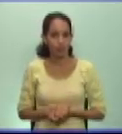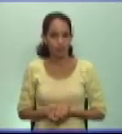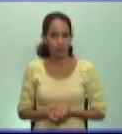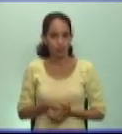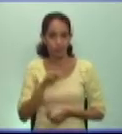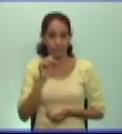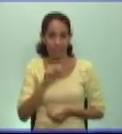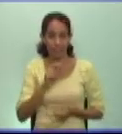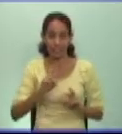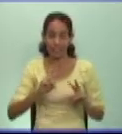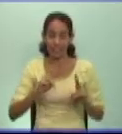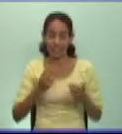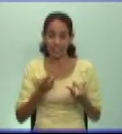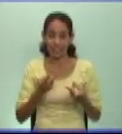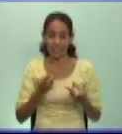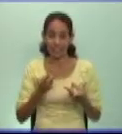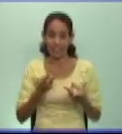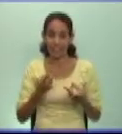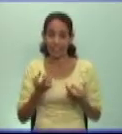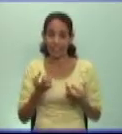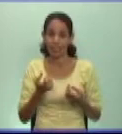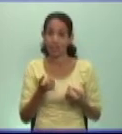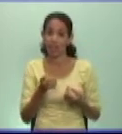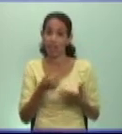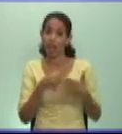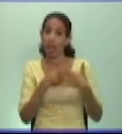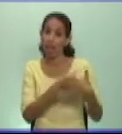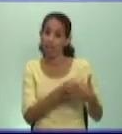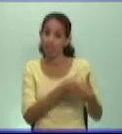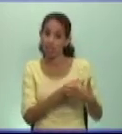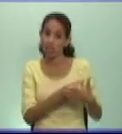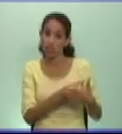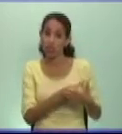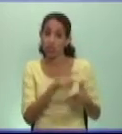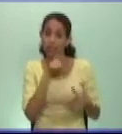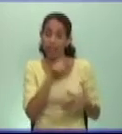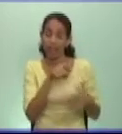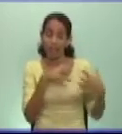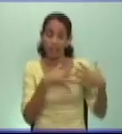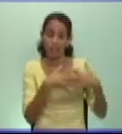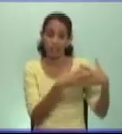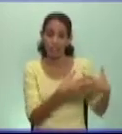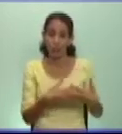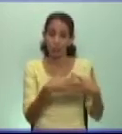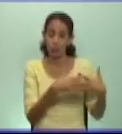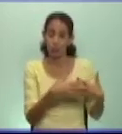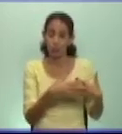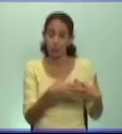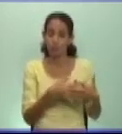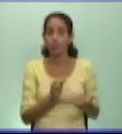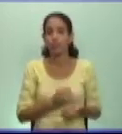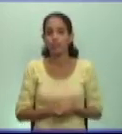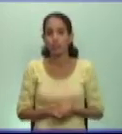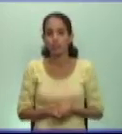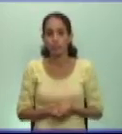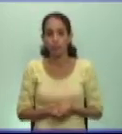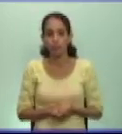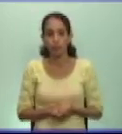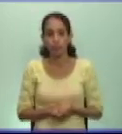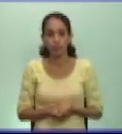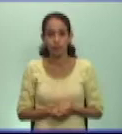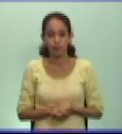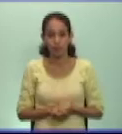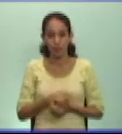repito, representan la derecha norteamericana. Factores que llevan al triunfo de esta derecha norteamericana, la